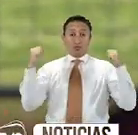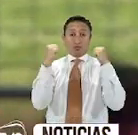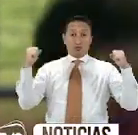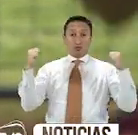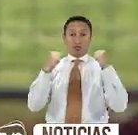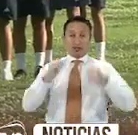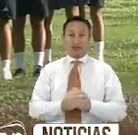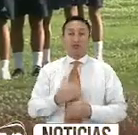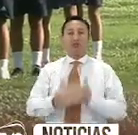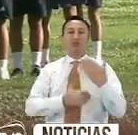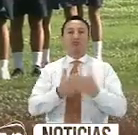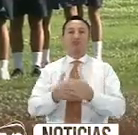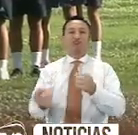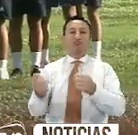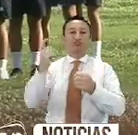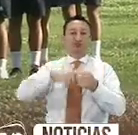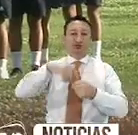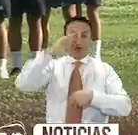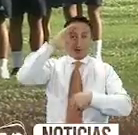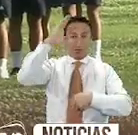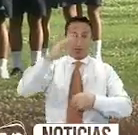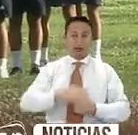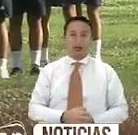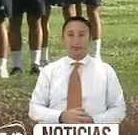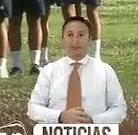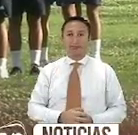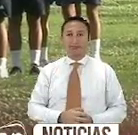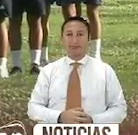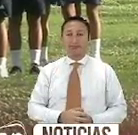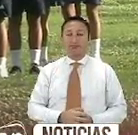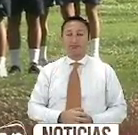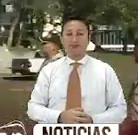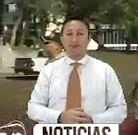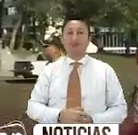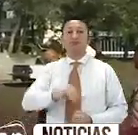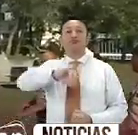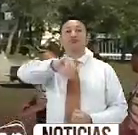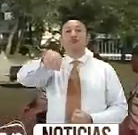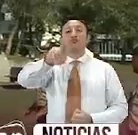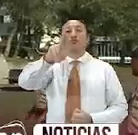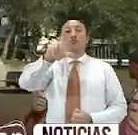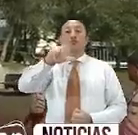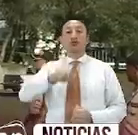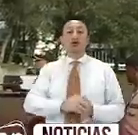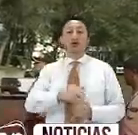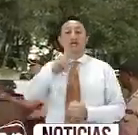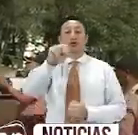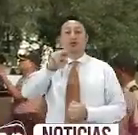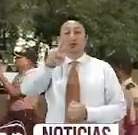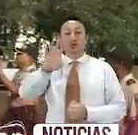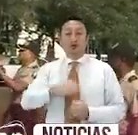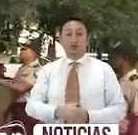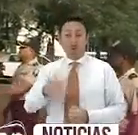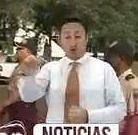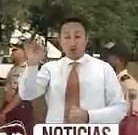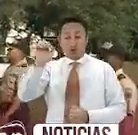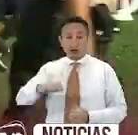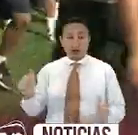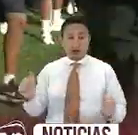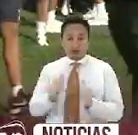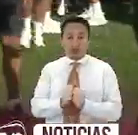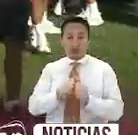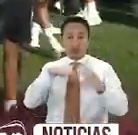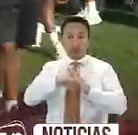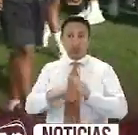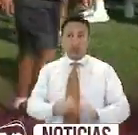de reclutamiento para ser parte de la Policía Nacional, julio 2024. Con documentación en mano, ingresó junto a los otros aspirantes